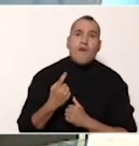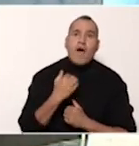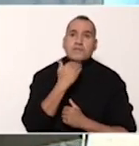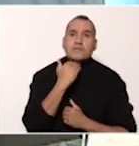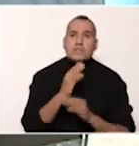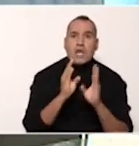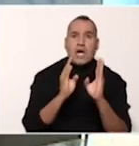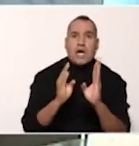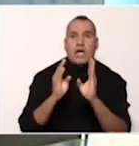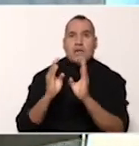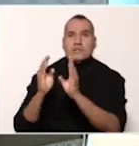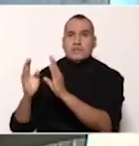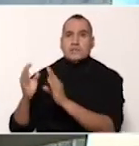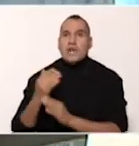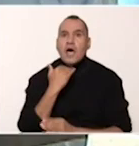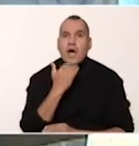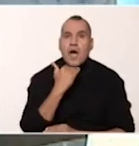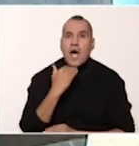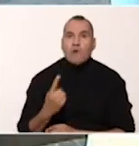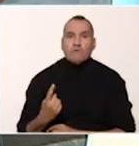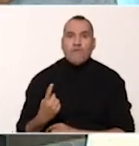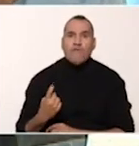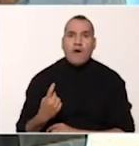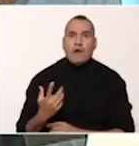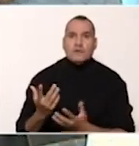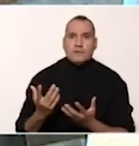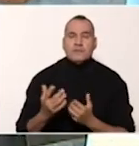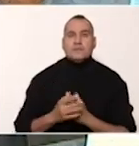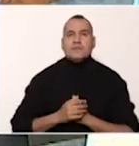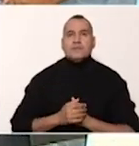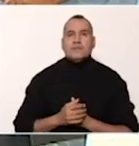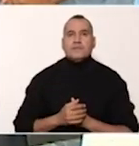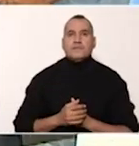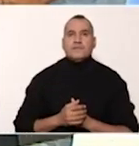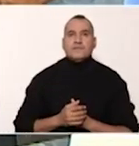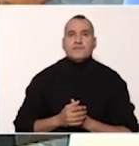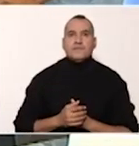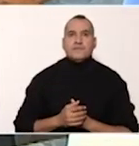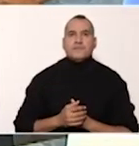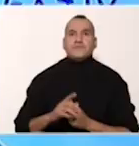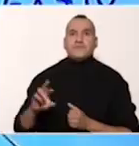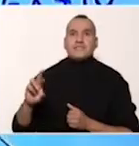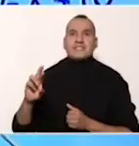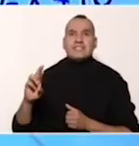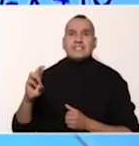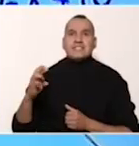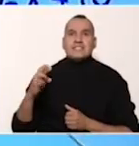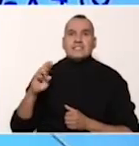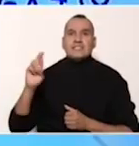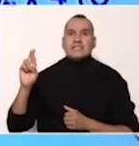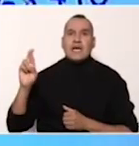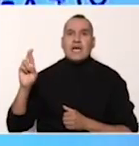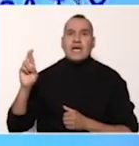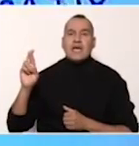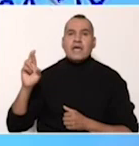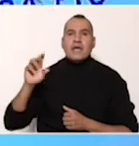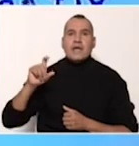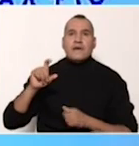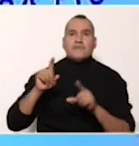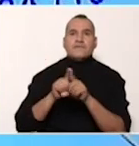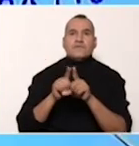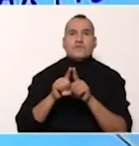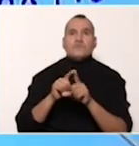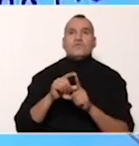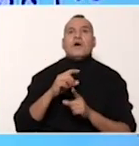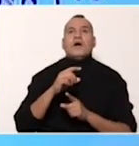los términos de un exponente. Aquí tenemos un ejemplo, r de x igual 4x a la